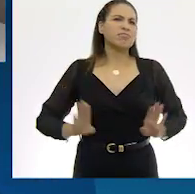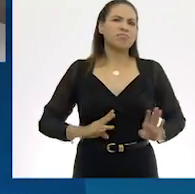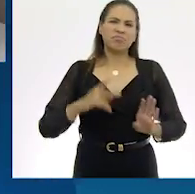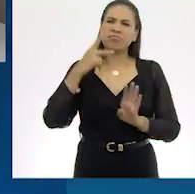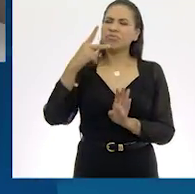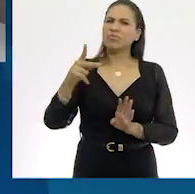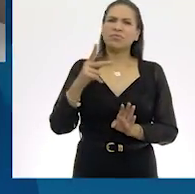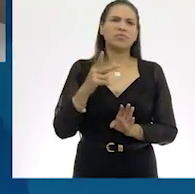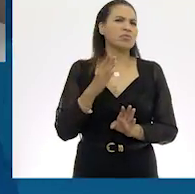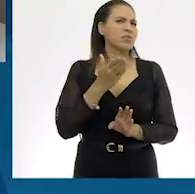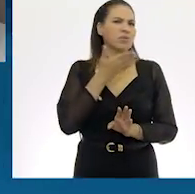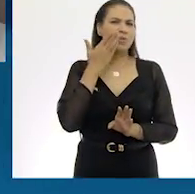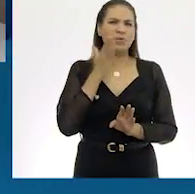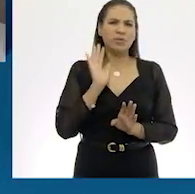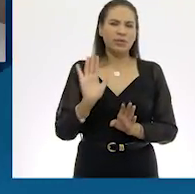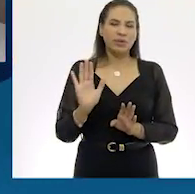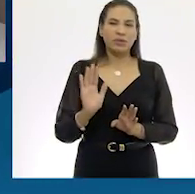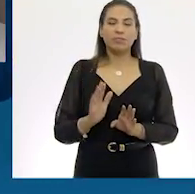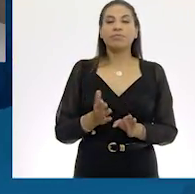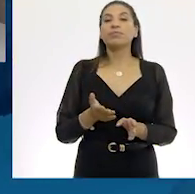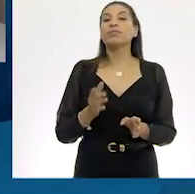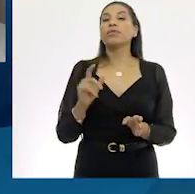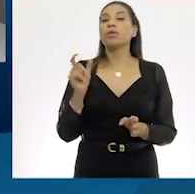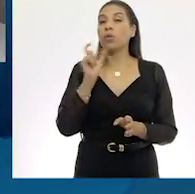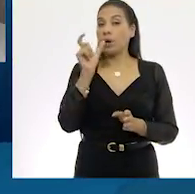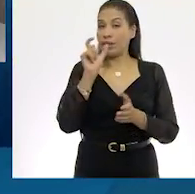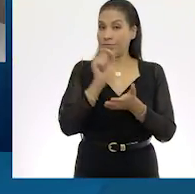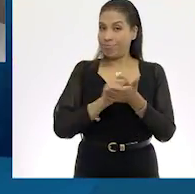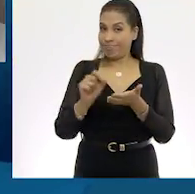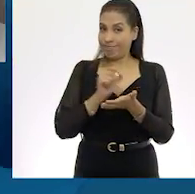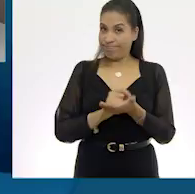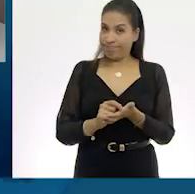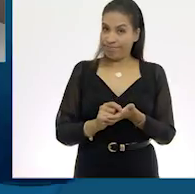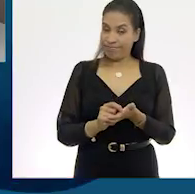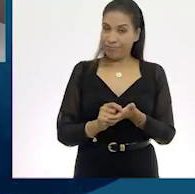propio al momento de redactar.